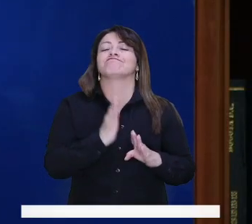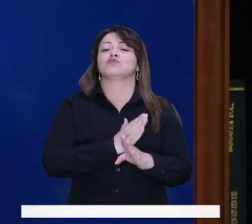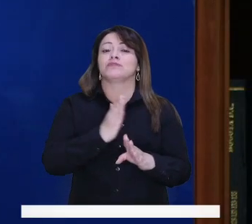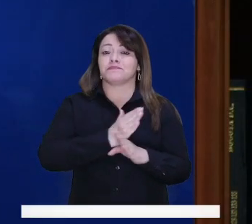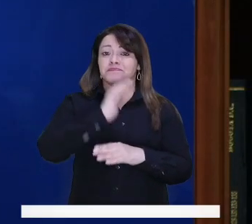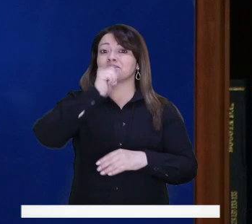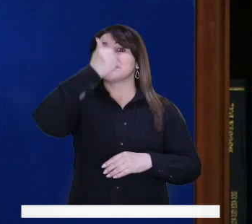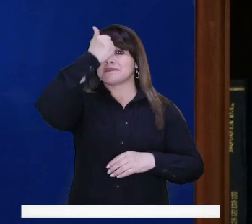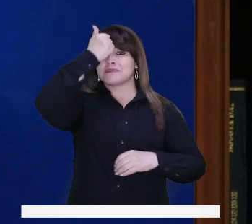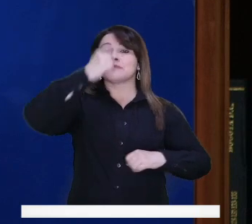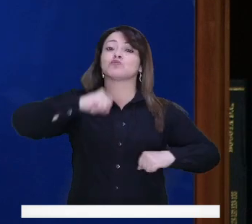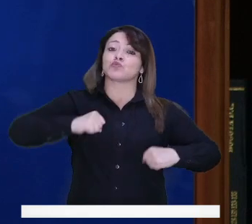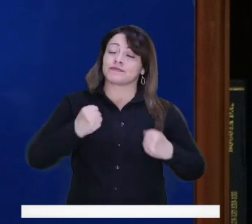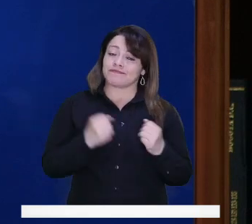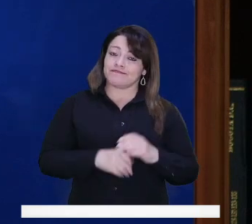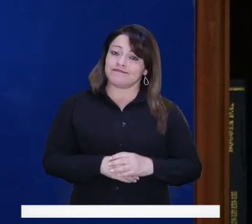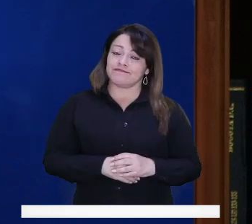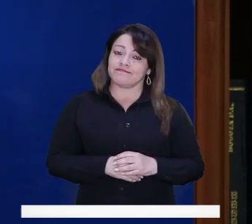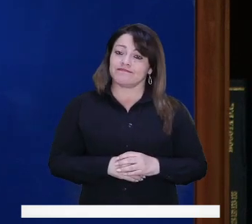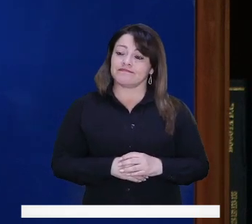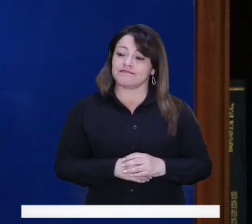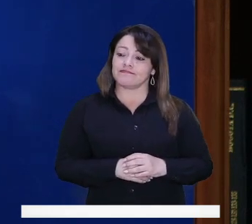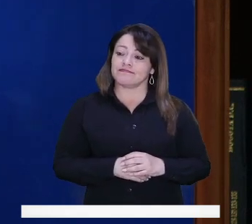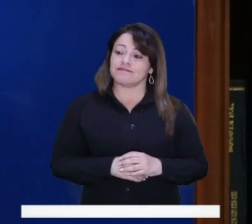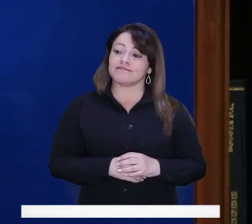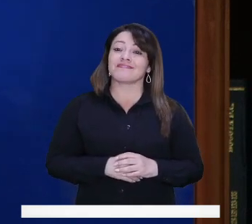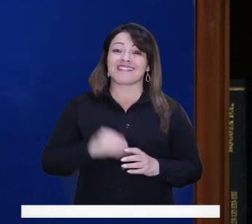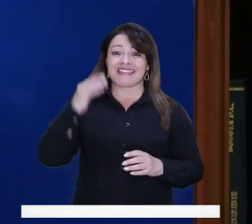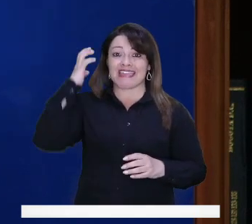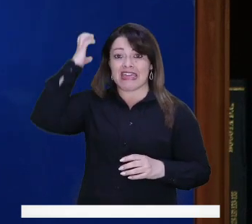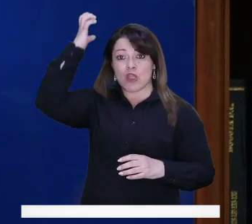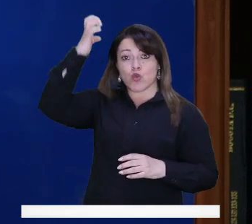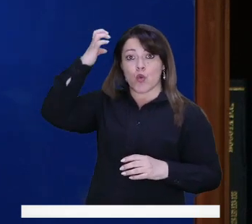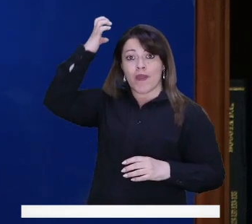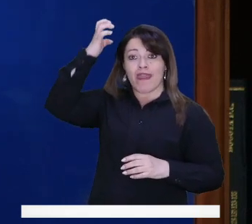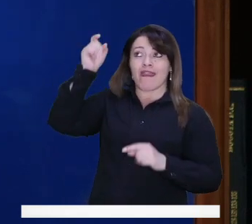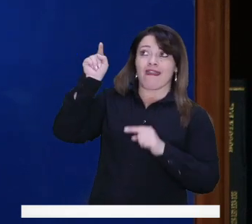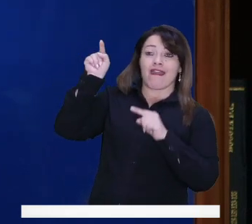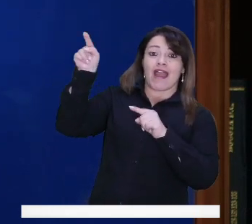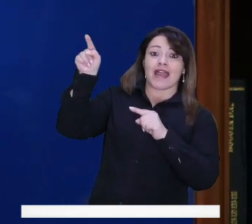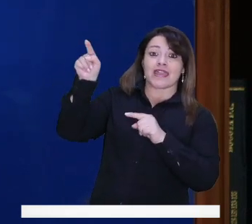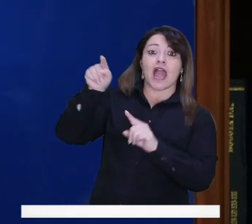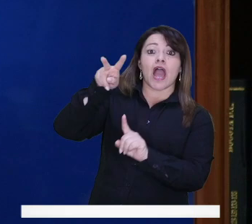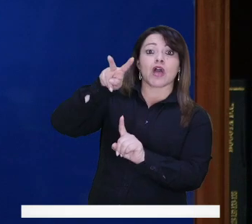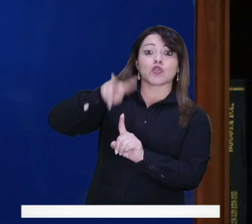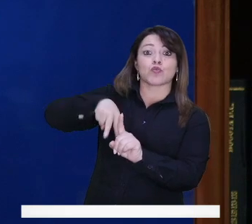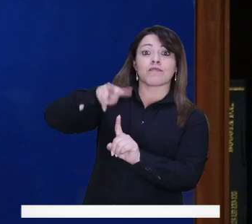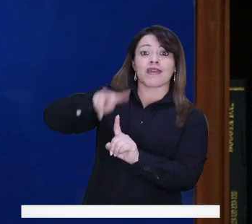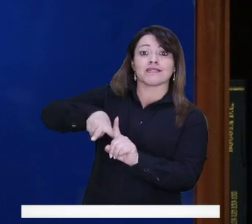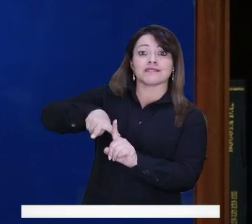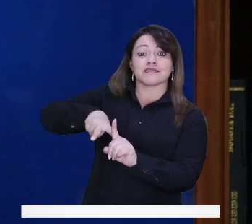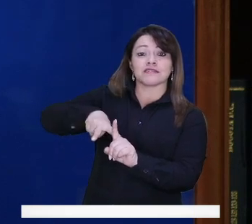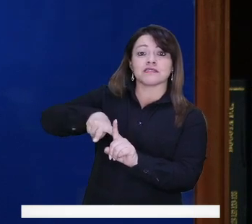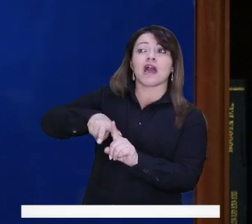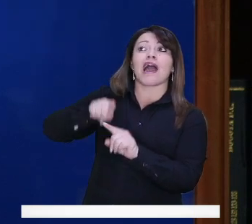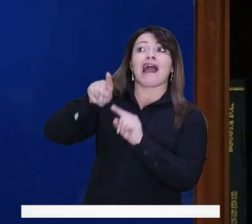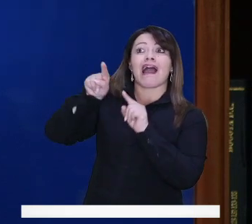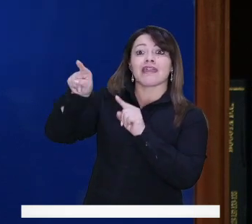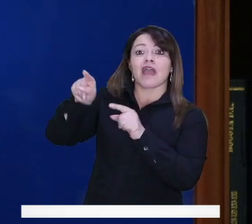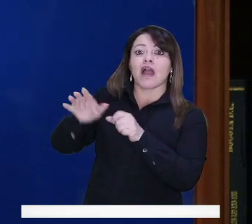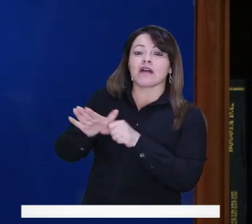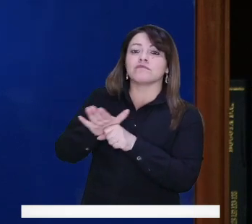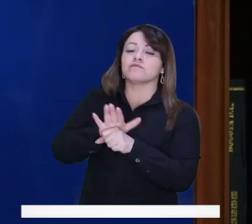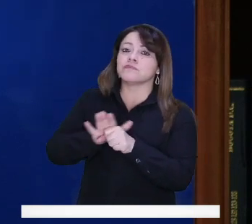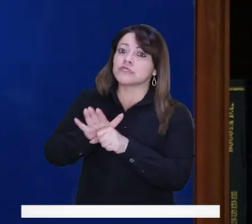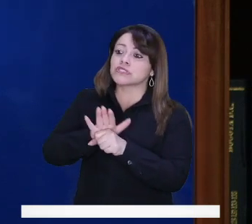que tiene la ciudad de Bogotá. Termino con esto. Europa se apresta en menos de 2 meses a vivir